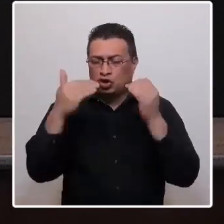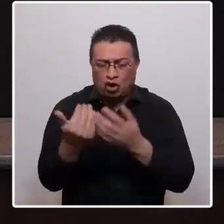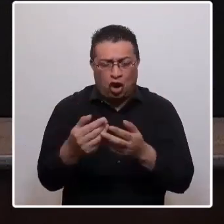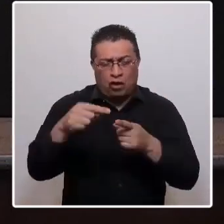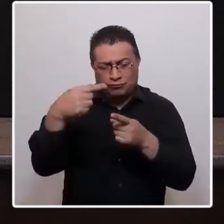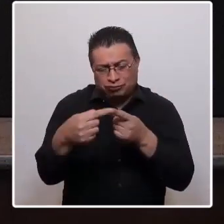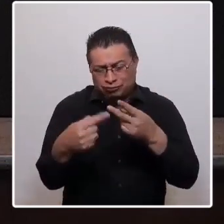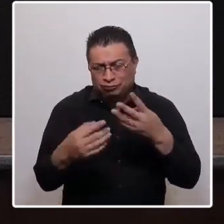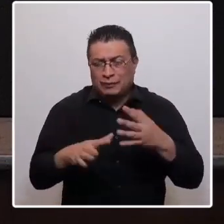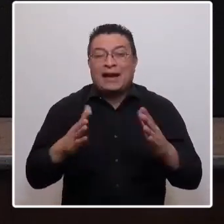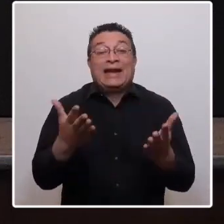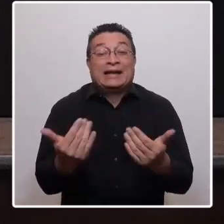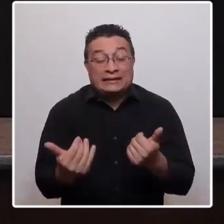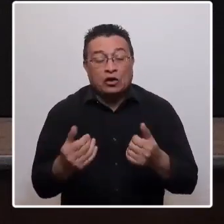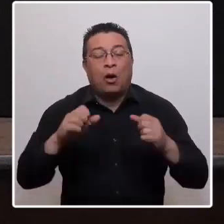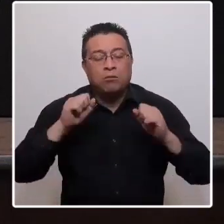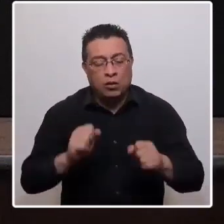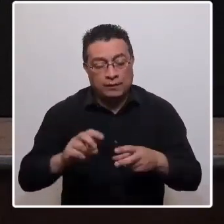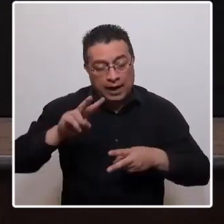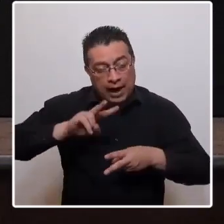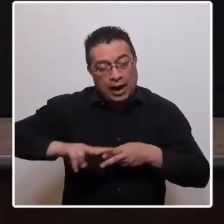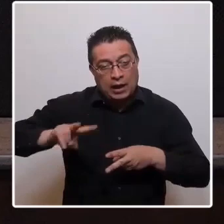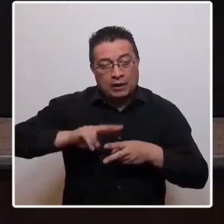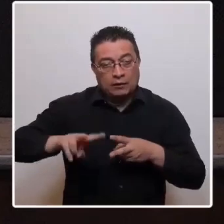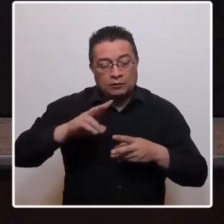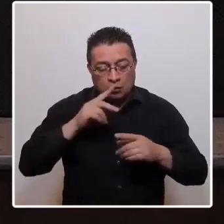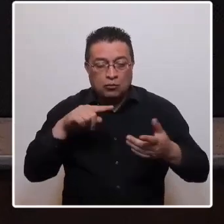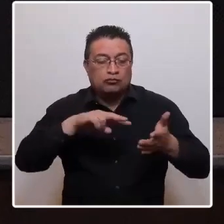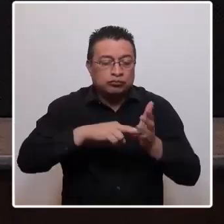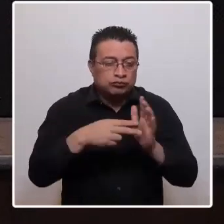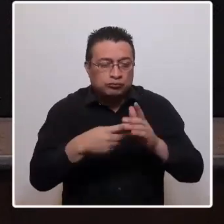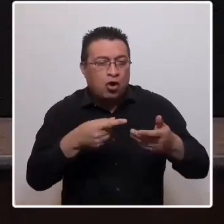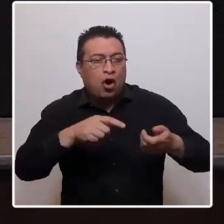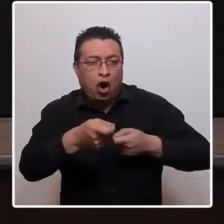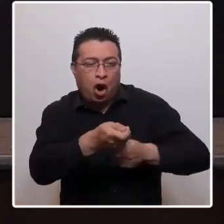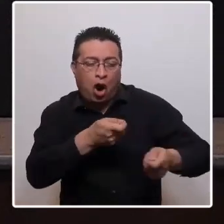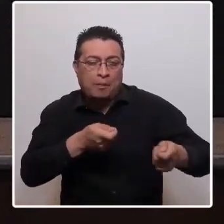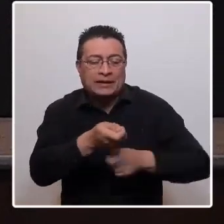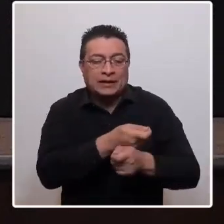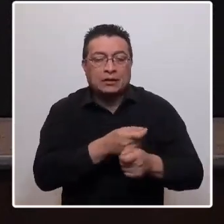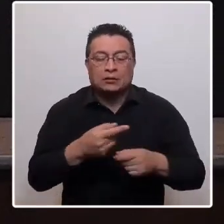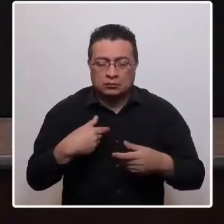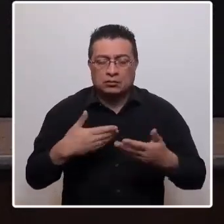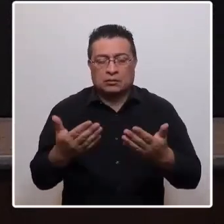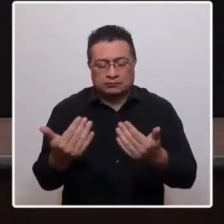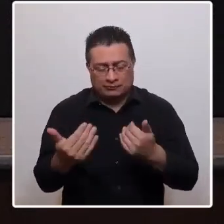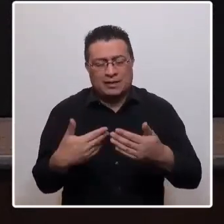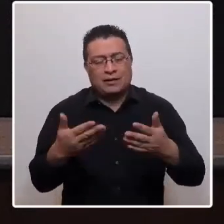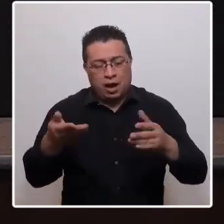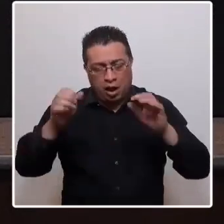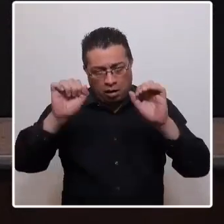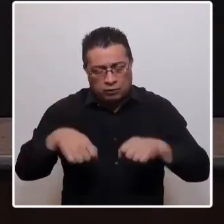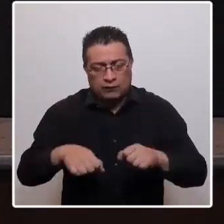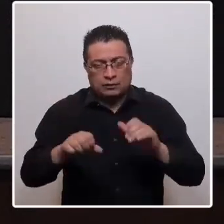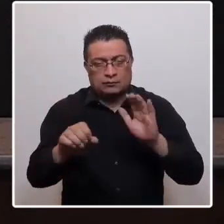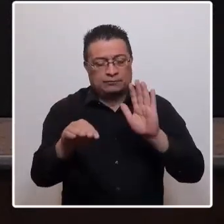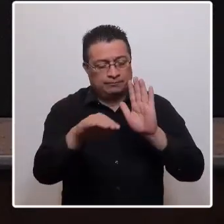sean necesarios para resolver las controversias comerciales. Los invito a aprobar la indicación